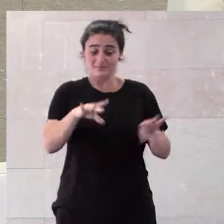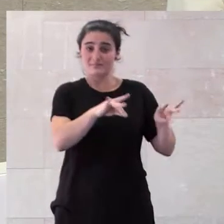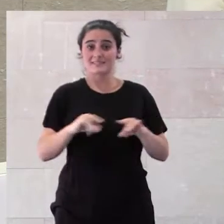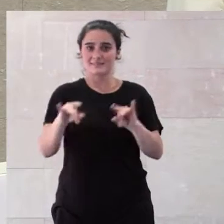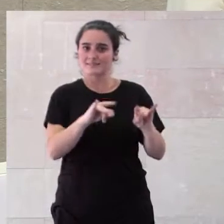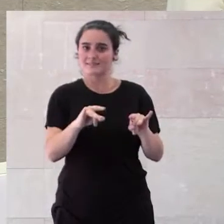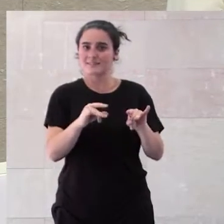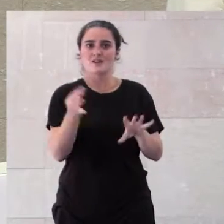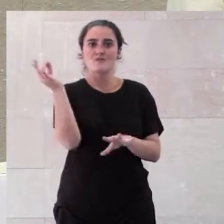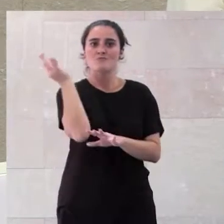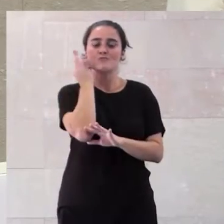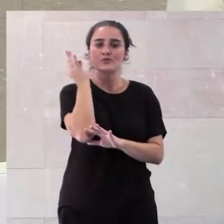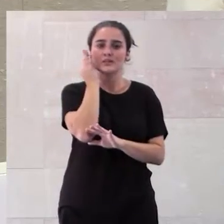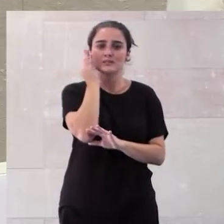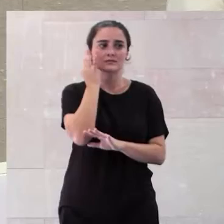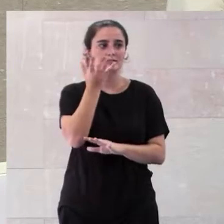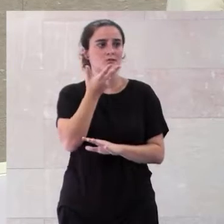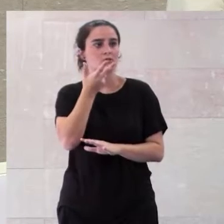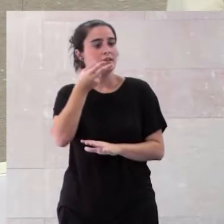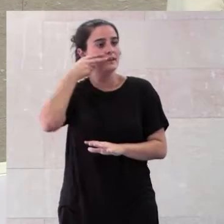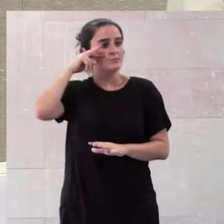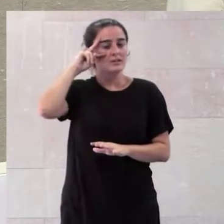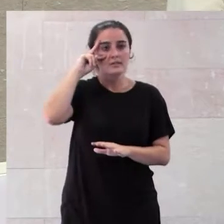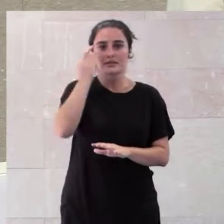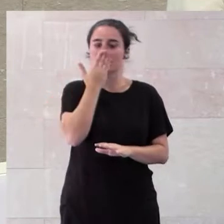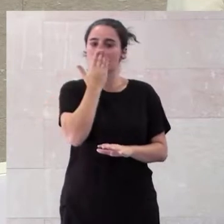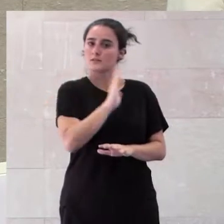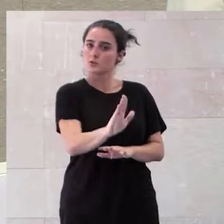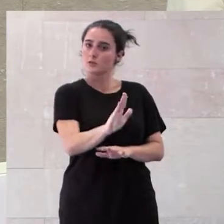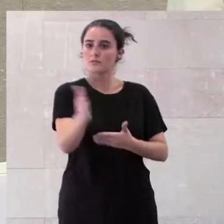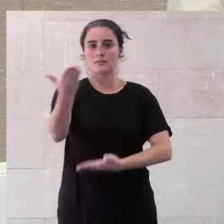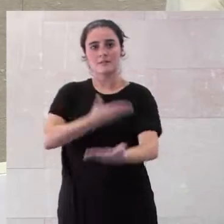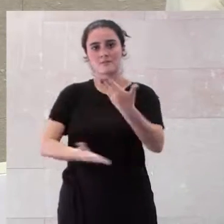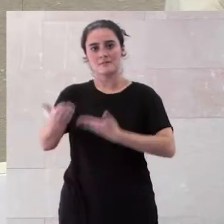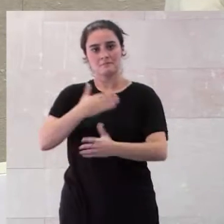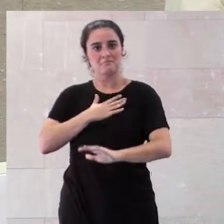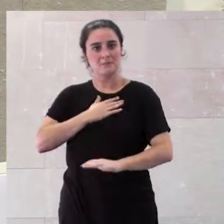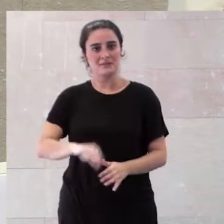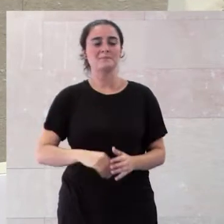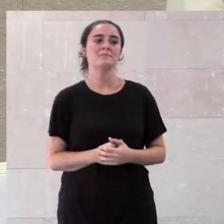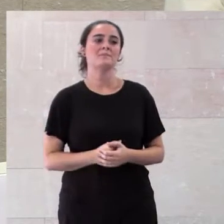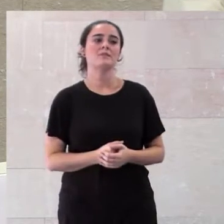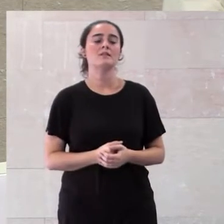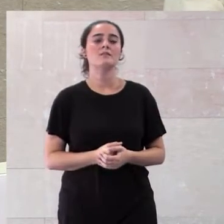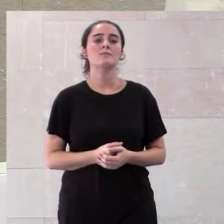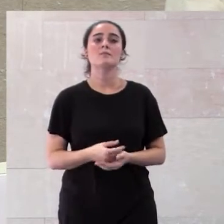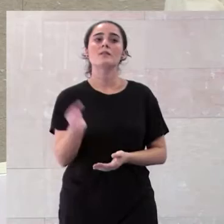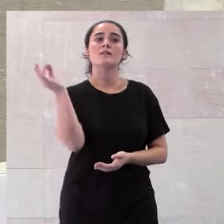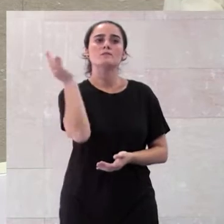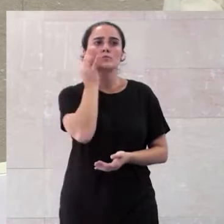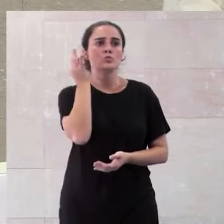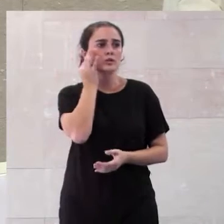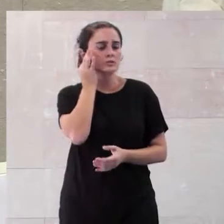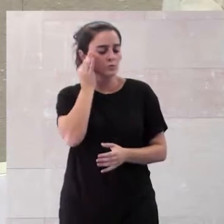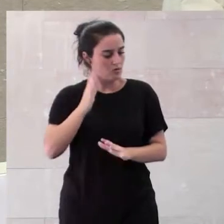emakumeek ezagutzak, esperientziak, jarrerak konpartitzeko aukera eskaitzen du. Emakumeek zuen gaitasunak ezagutu,